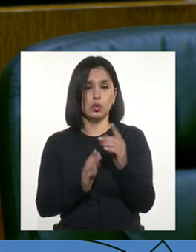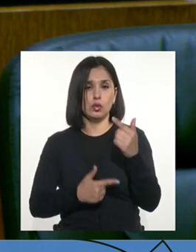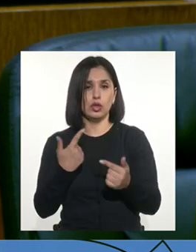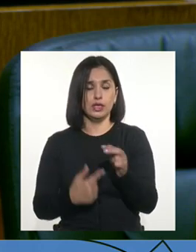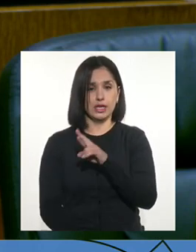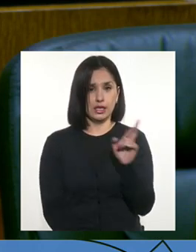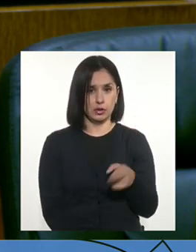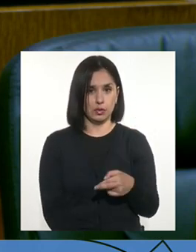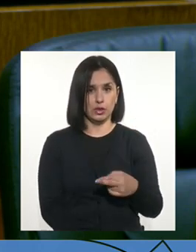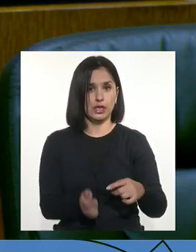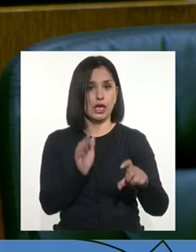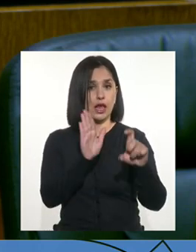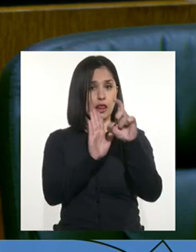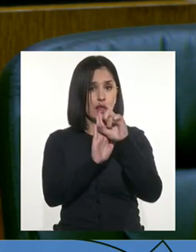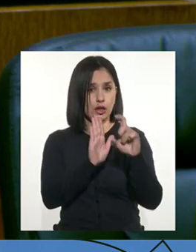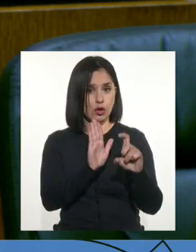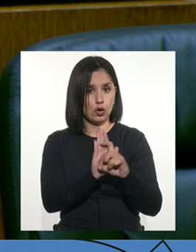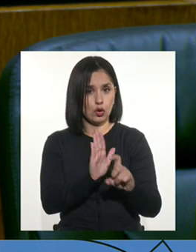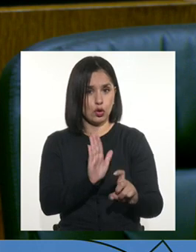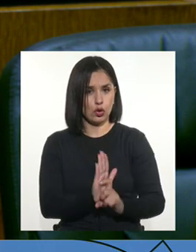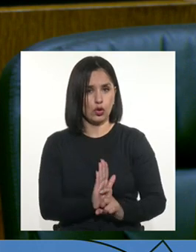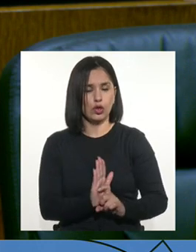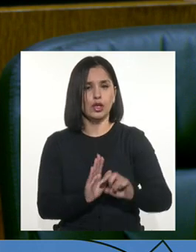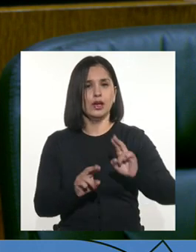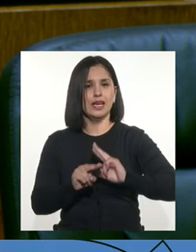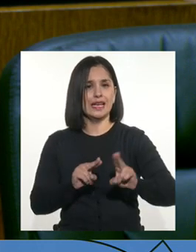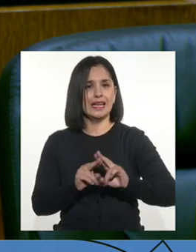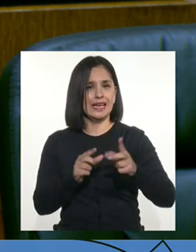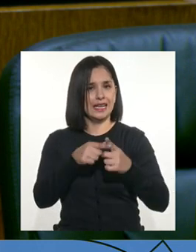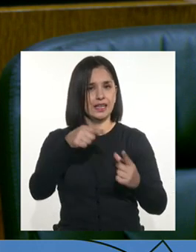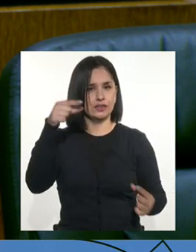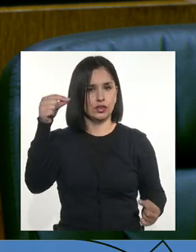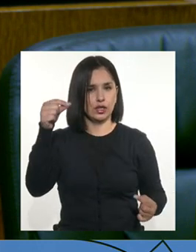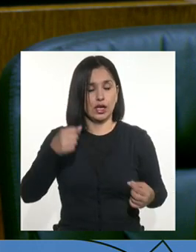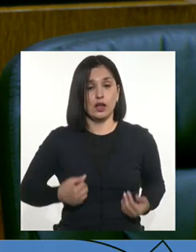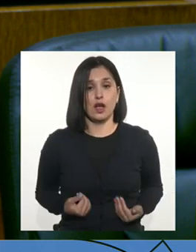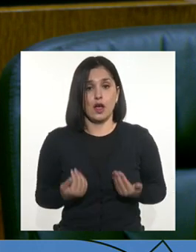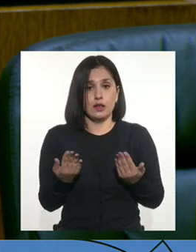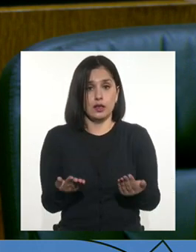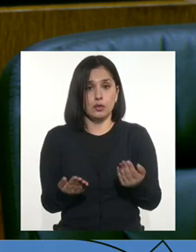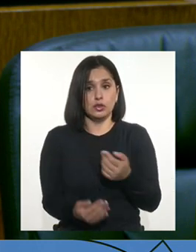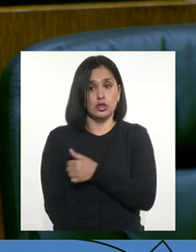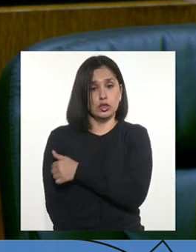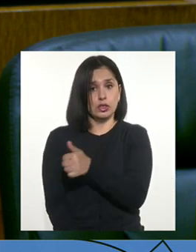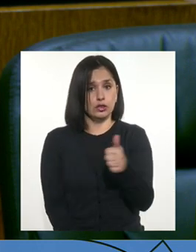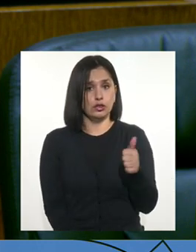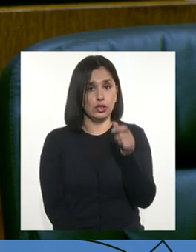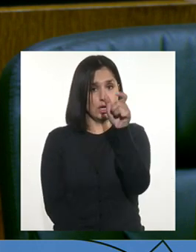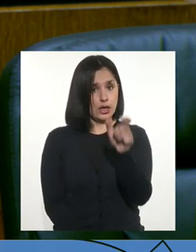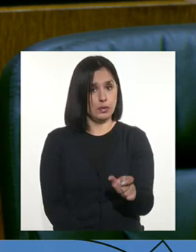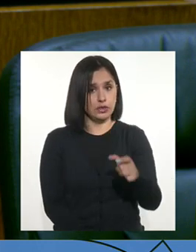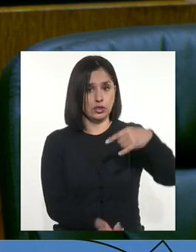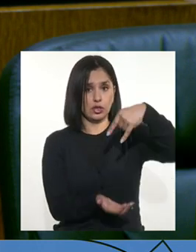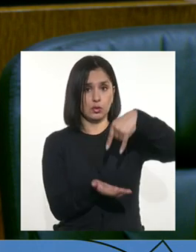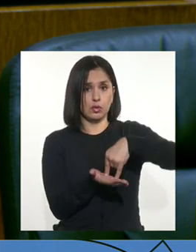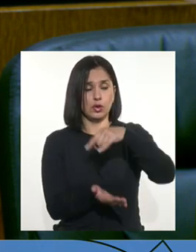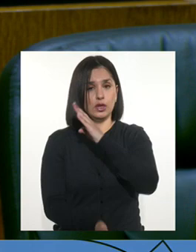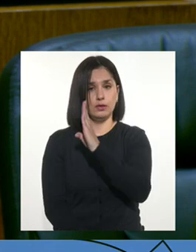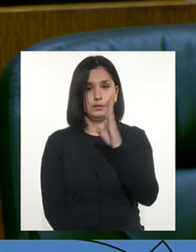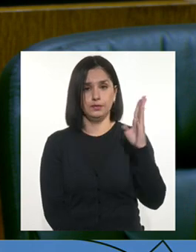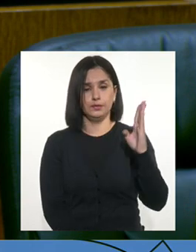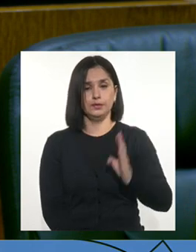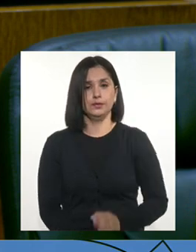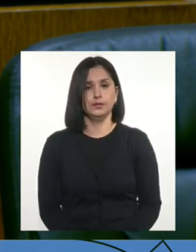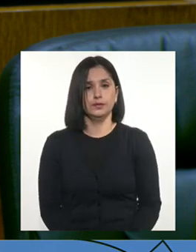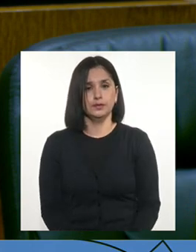códigos de la república y la legislación nacional puestas a disposición del público por la biblioteca del congreso